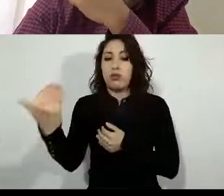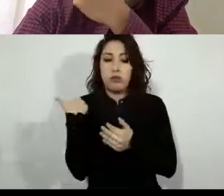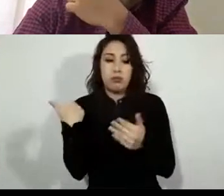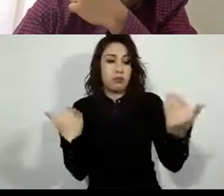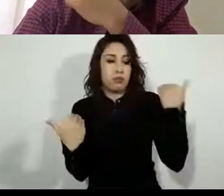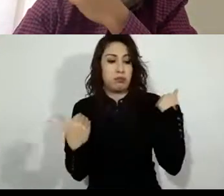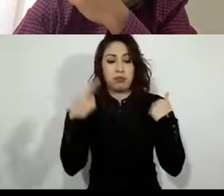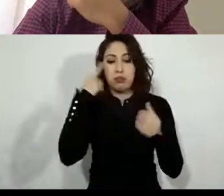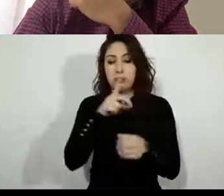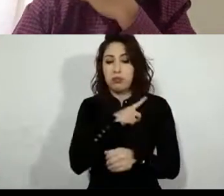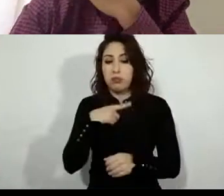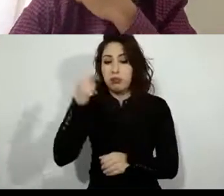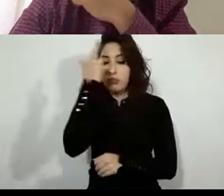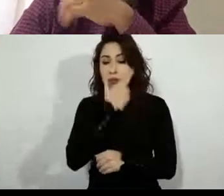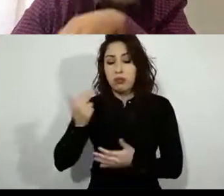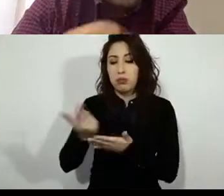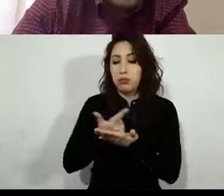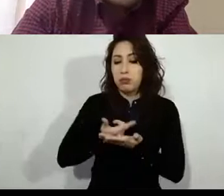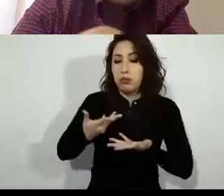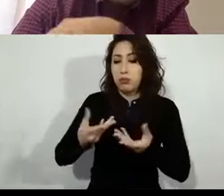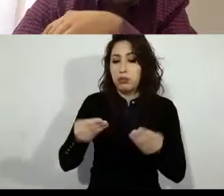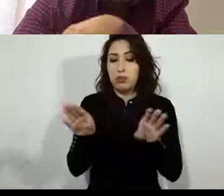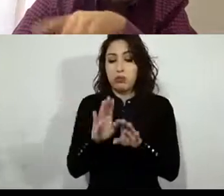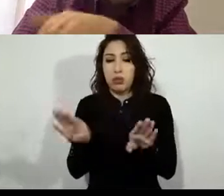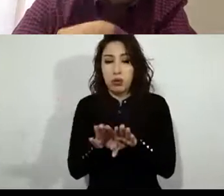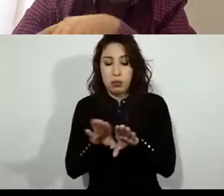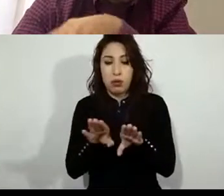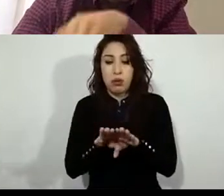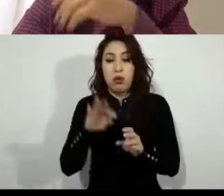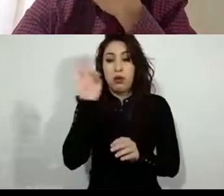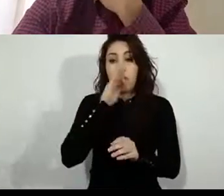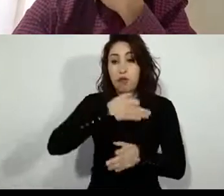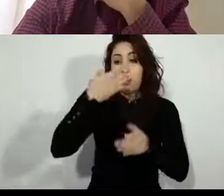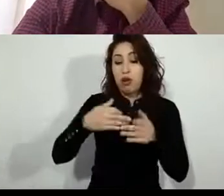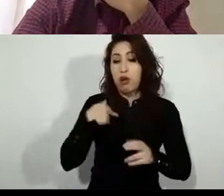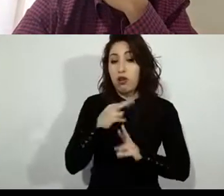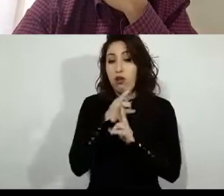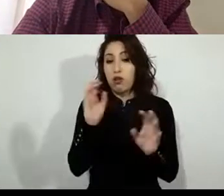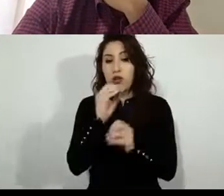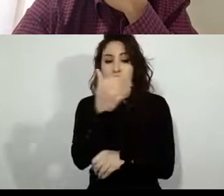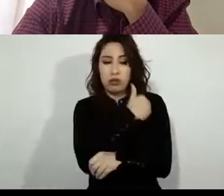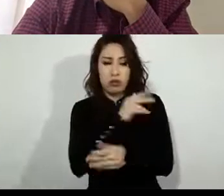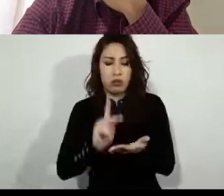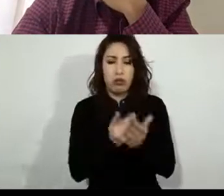¿Cuántos? Si hay algo que haya yo omitido, por favor, les agradeceré me lo hagan saber.